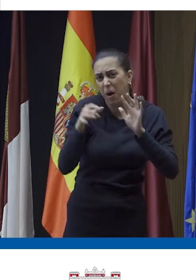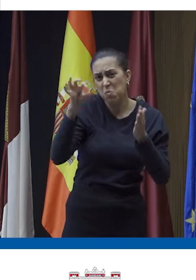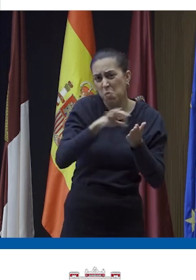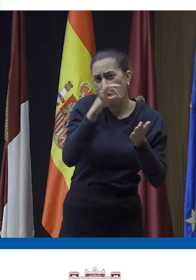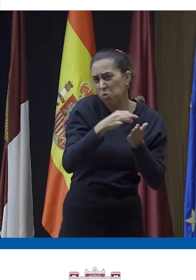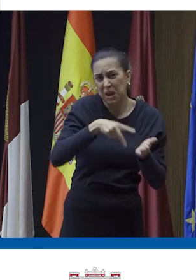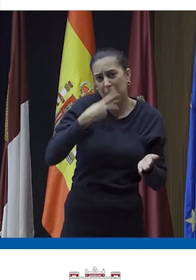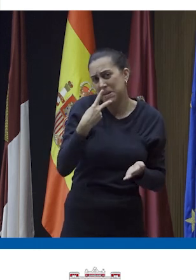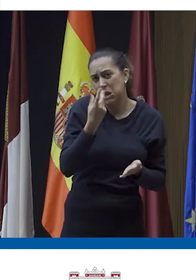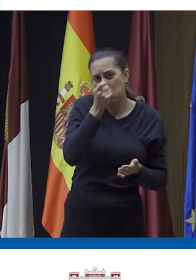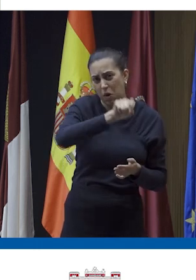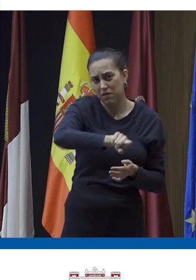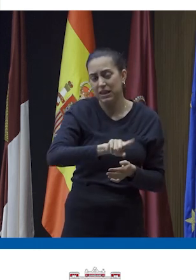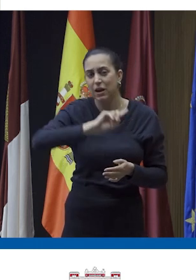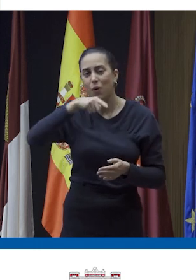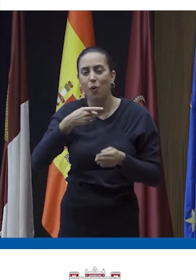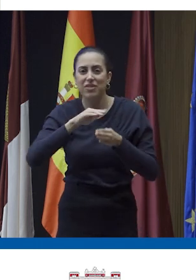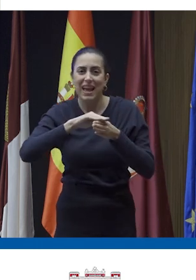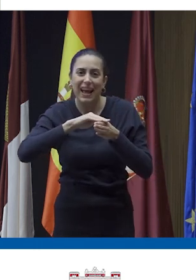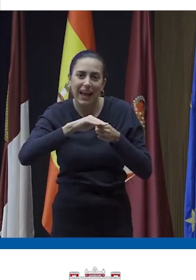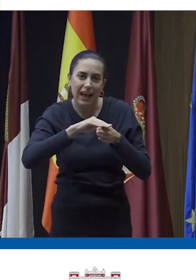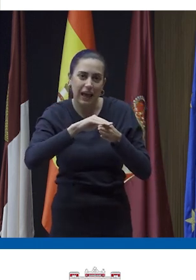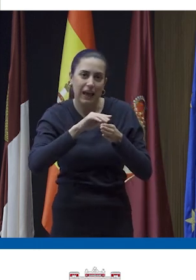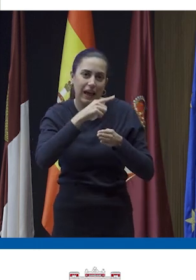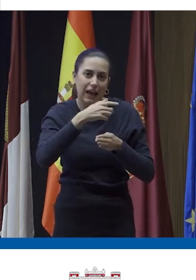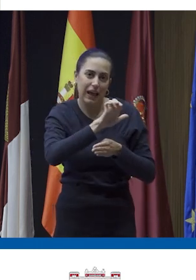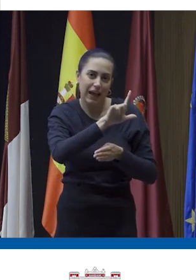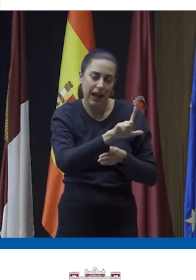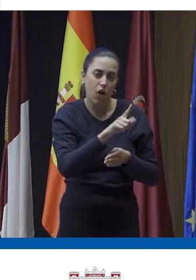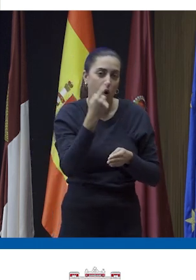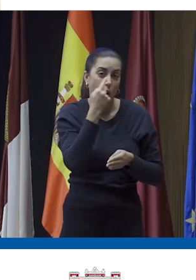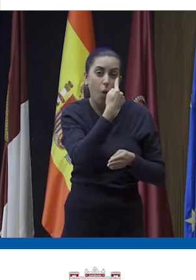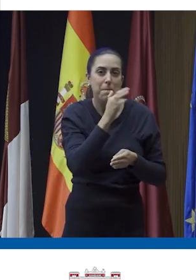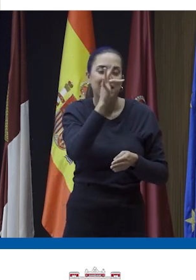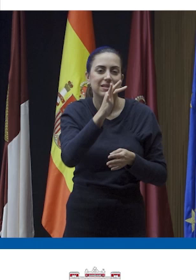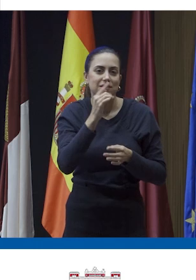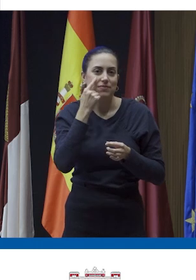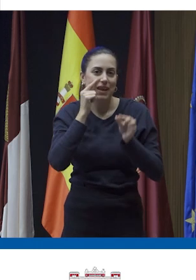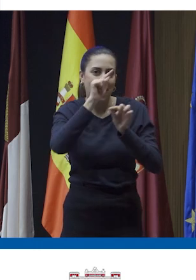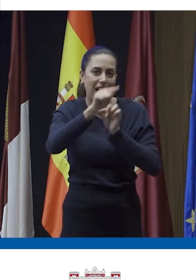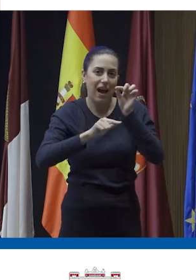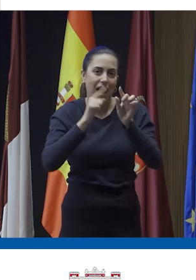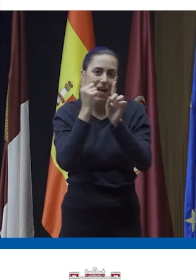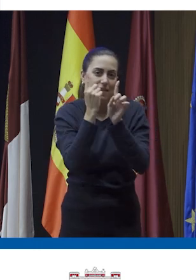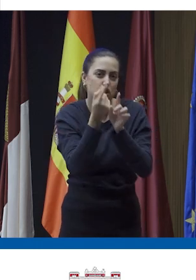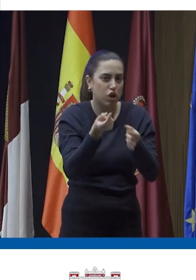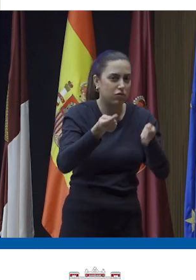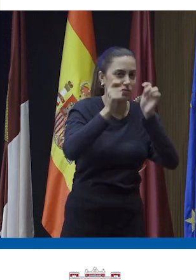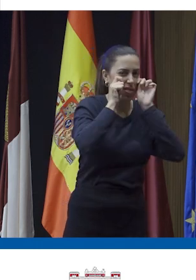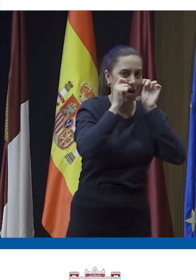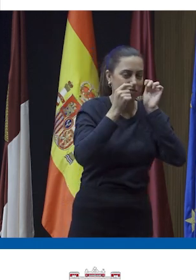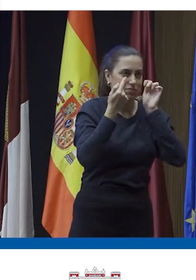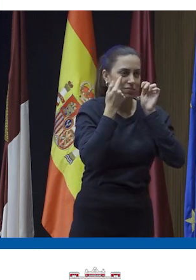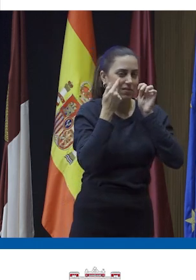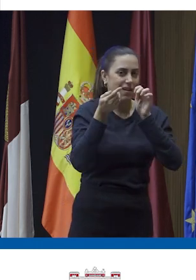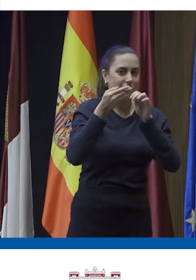general, se retira lo que son los geles del ojo y se pone un antibiótico para evitar la infección en cámara anterior. Y así conseguimos,